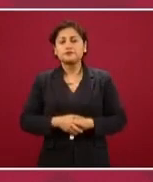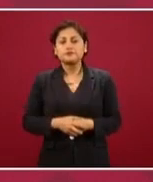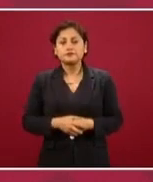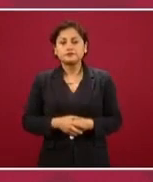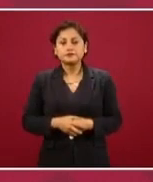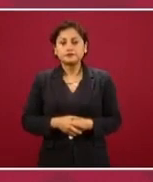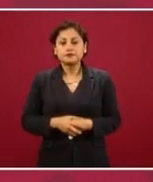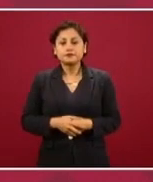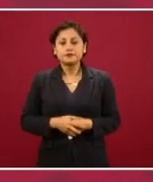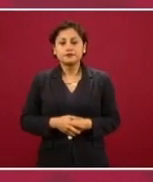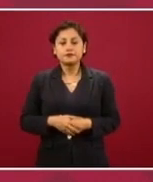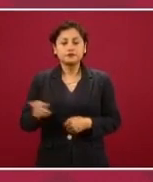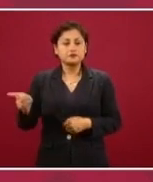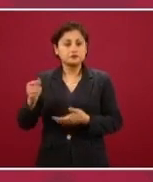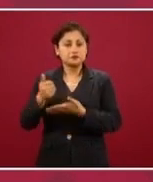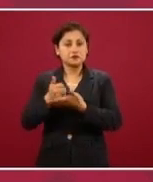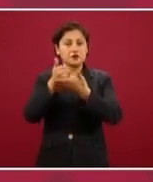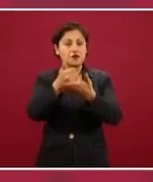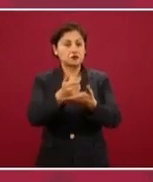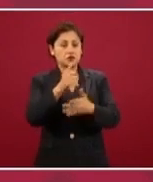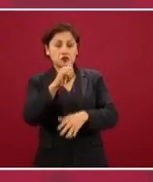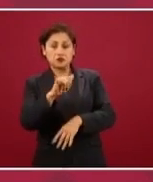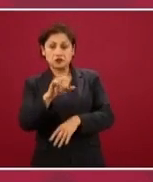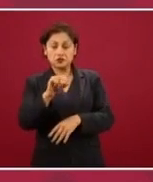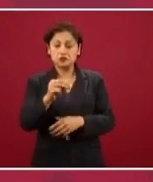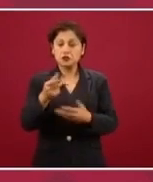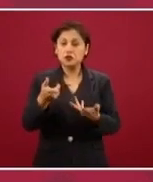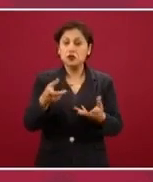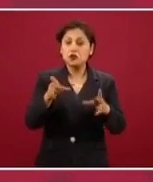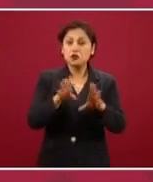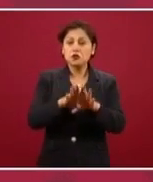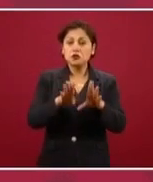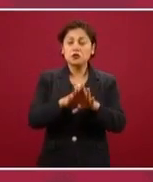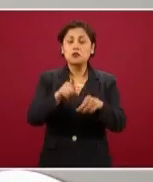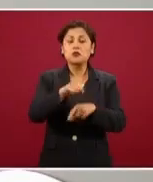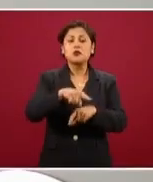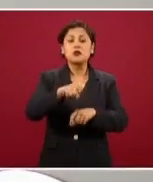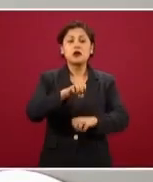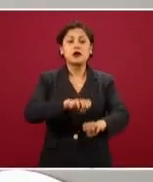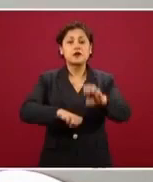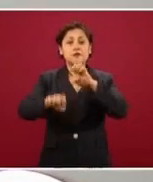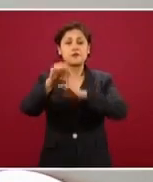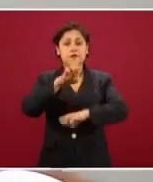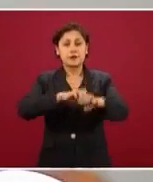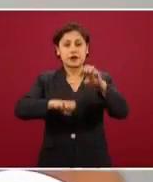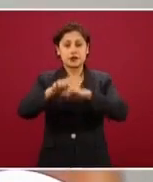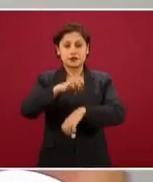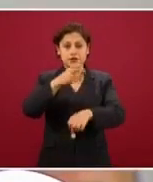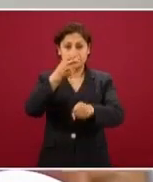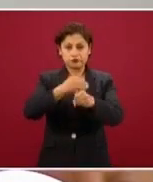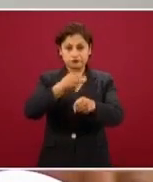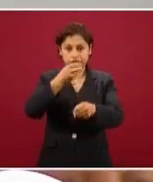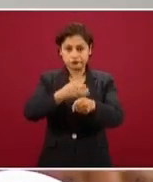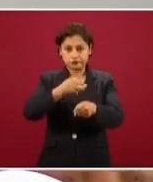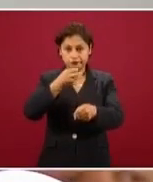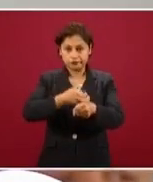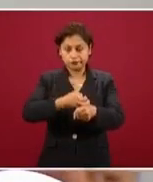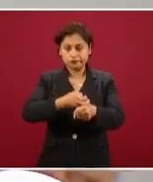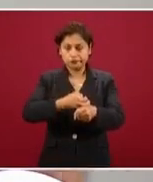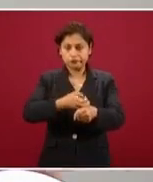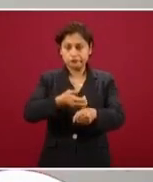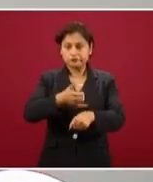opera o no una planta cervecera, una empresa